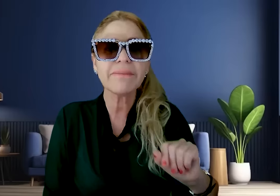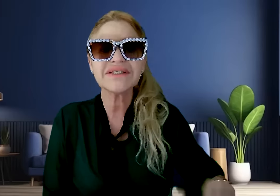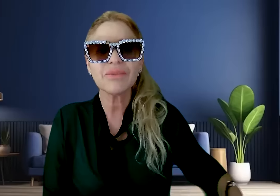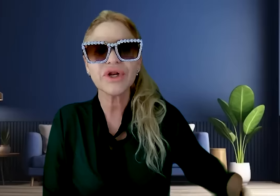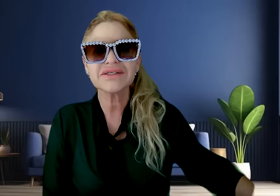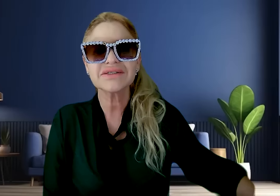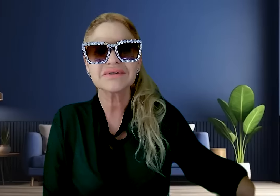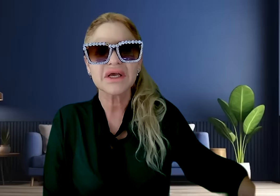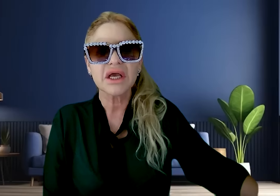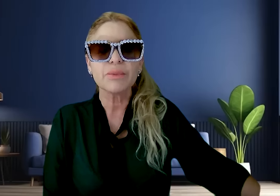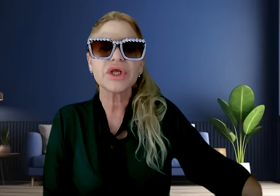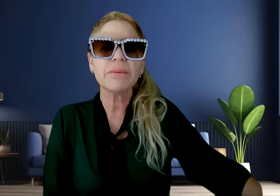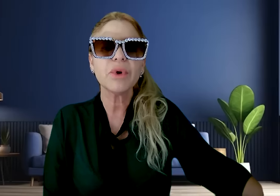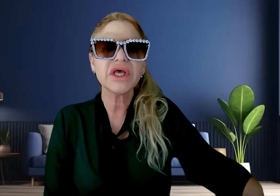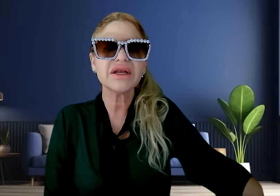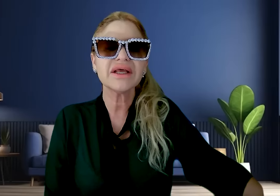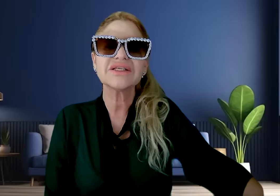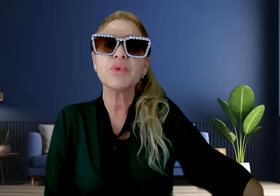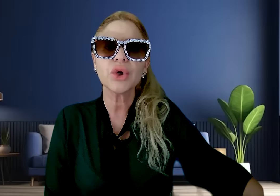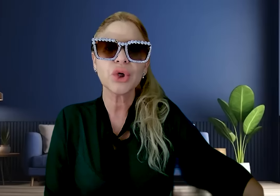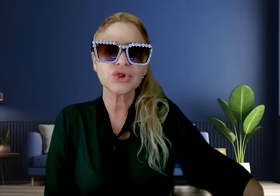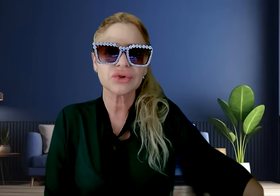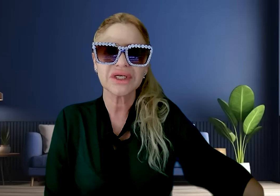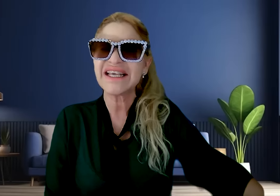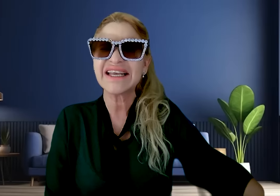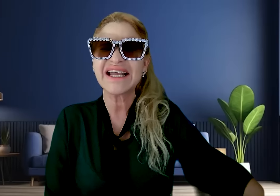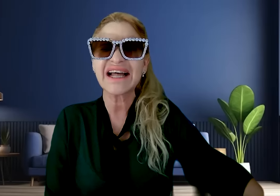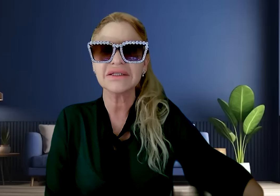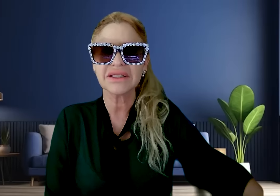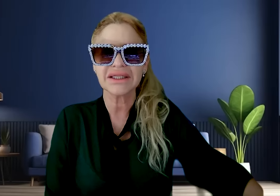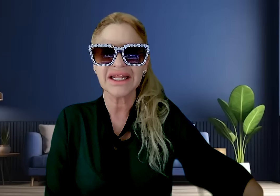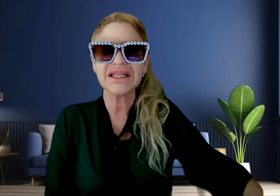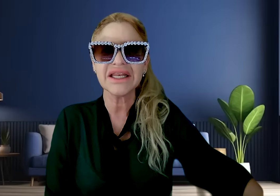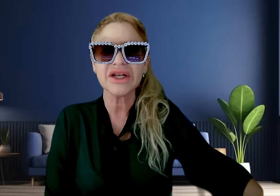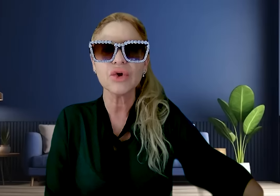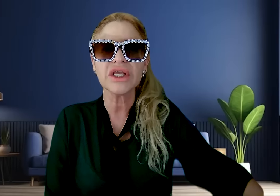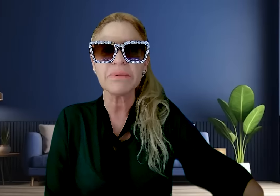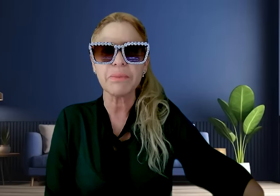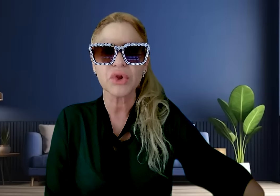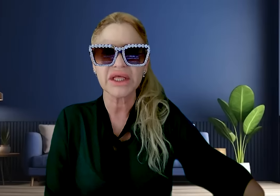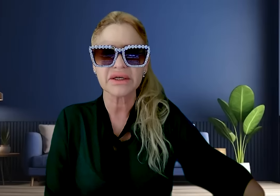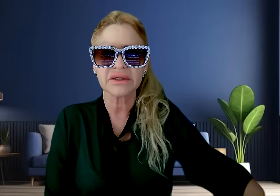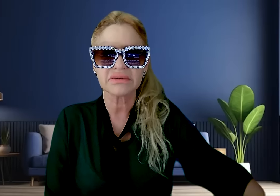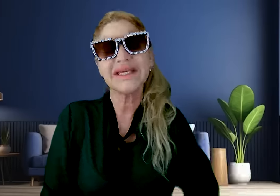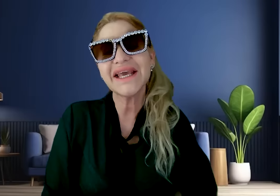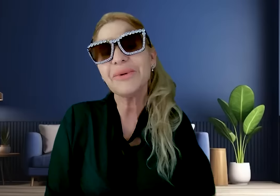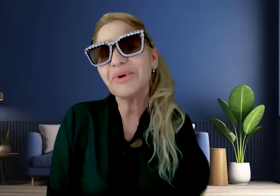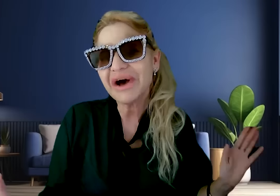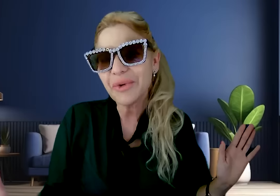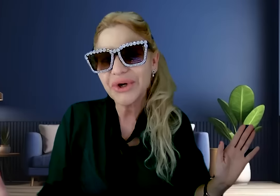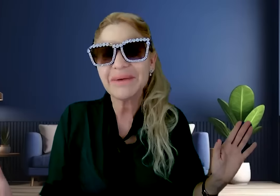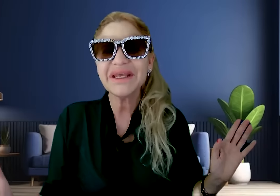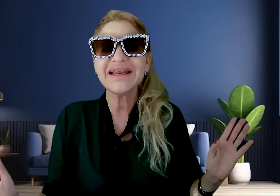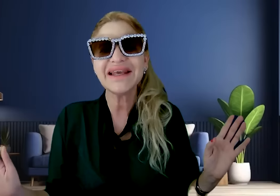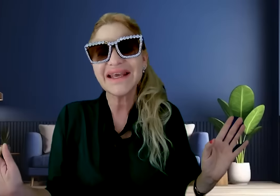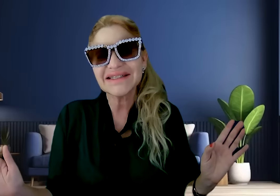se van, mis amores? Porque el poder es muy goloso. Les encanta tener dinero y poder. Y quiero, por